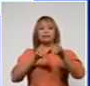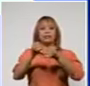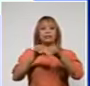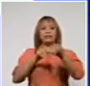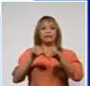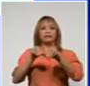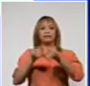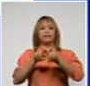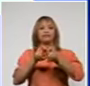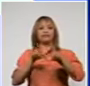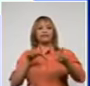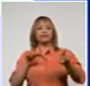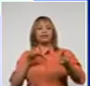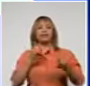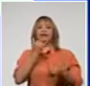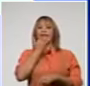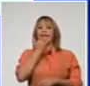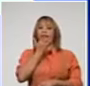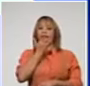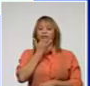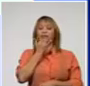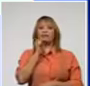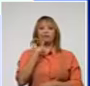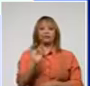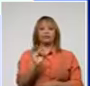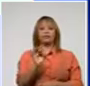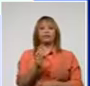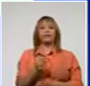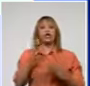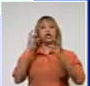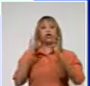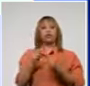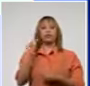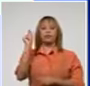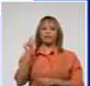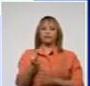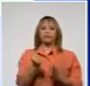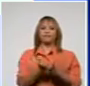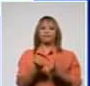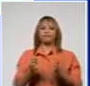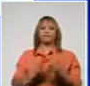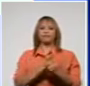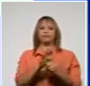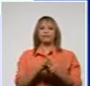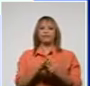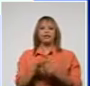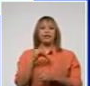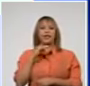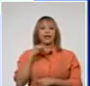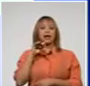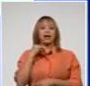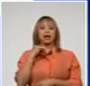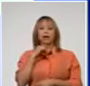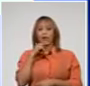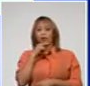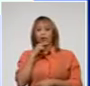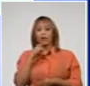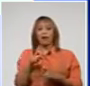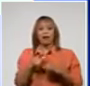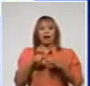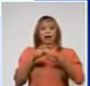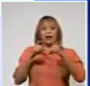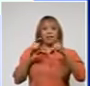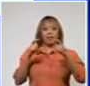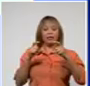importante afectación del número de casos. Las bolas rojas más grandes son las del mayor número